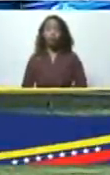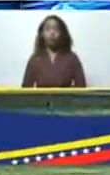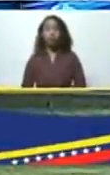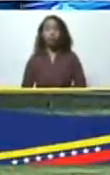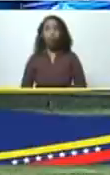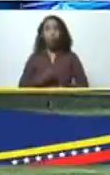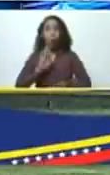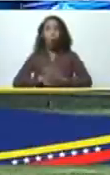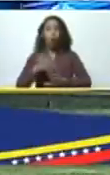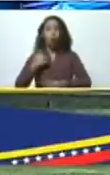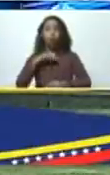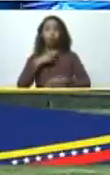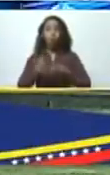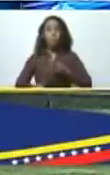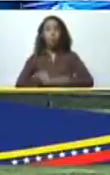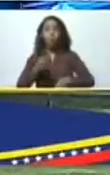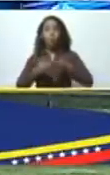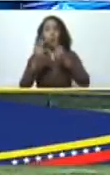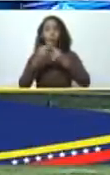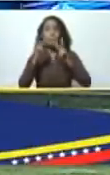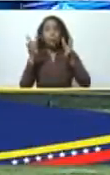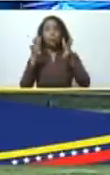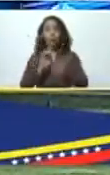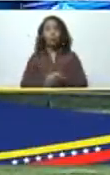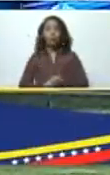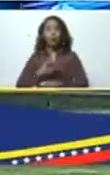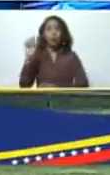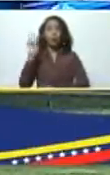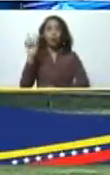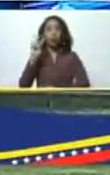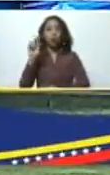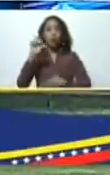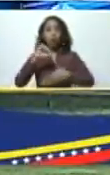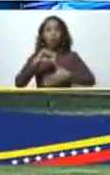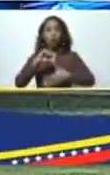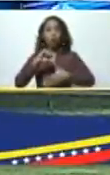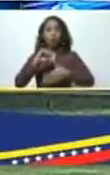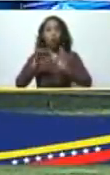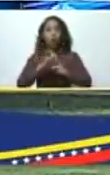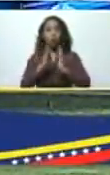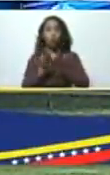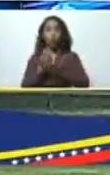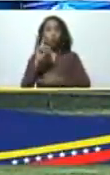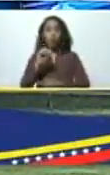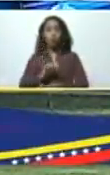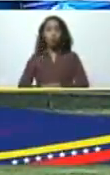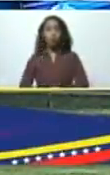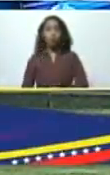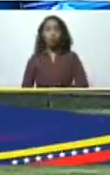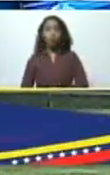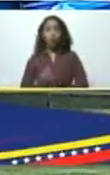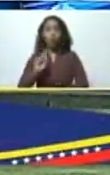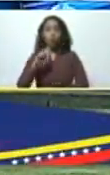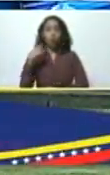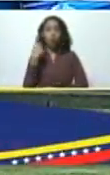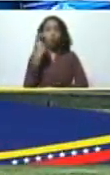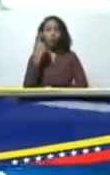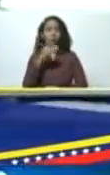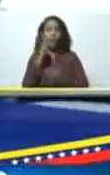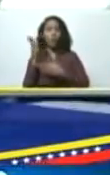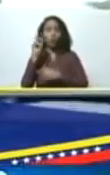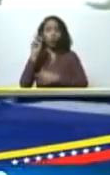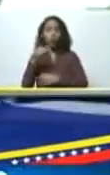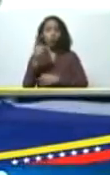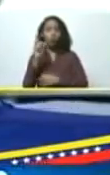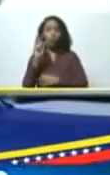Porque estamos construyendo la paz de Venezuela, de Sudamérica y ahora del mundo. No solamente eso, sino que